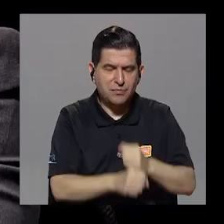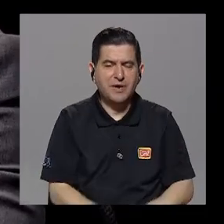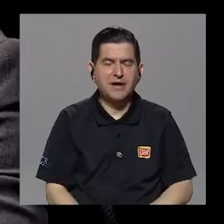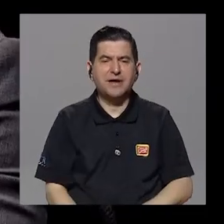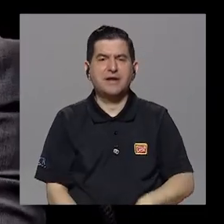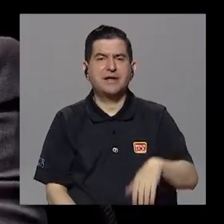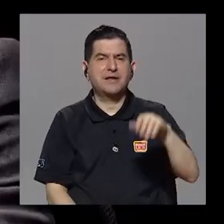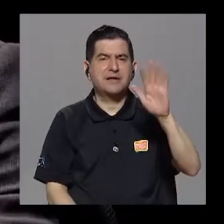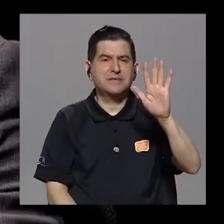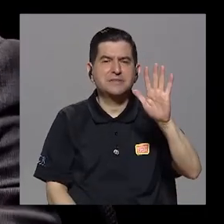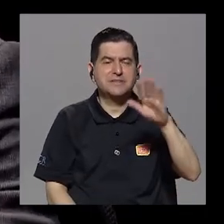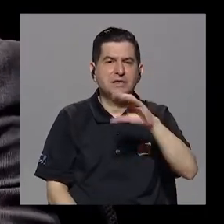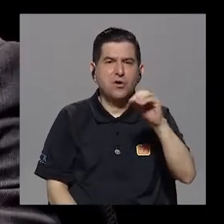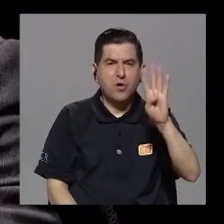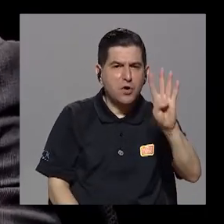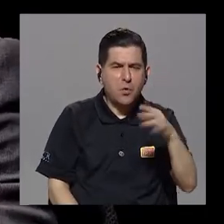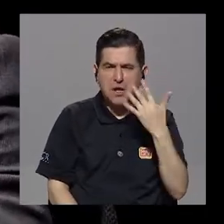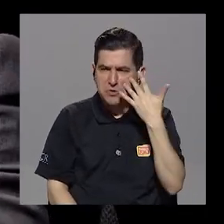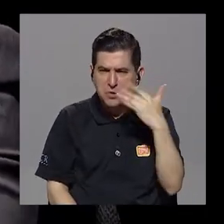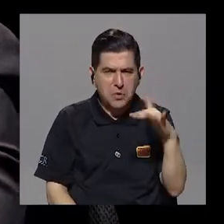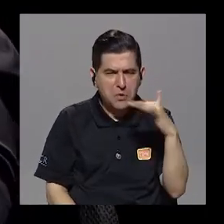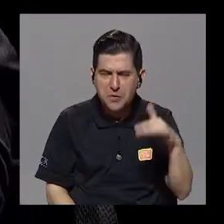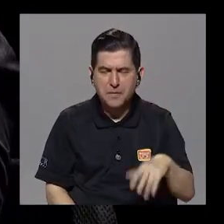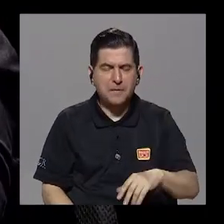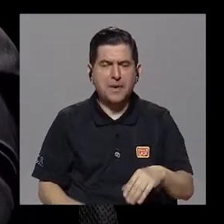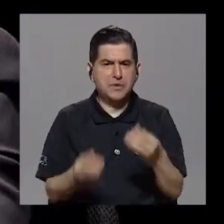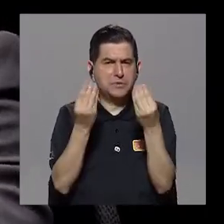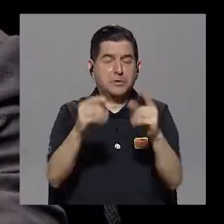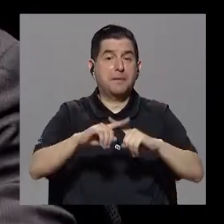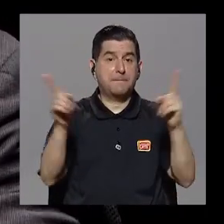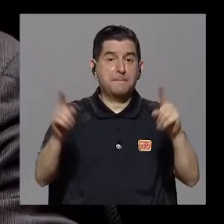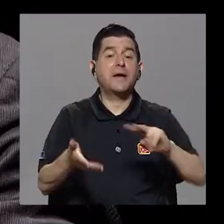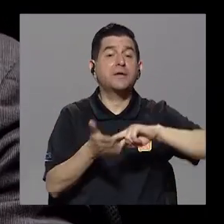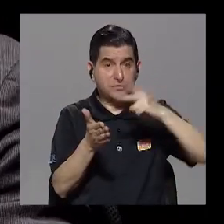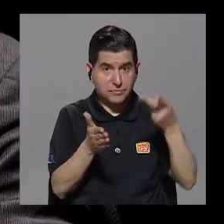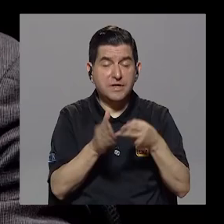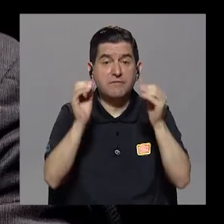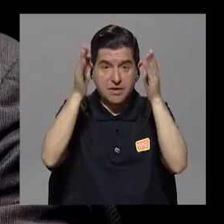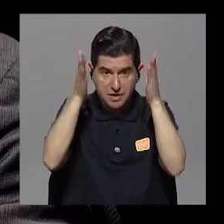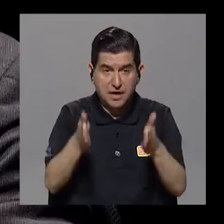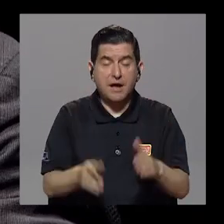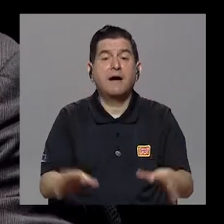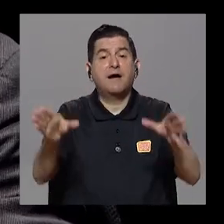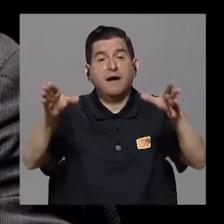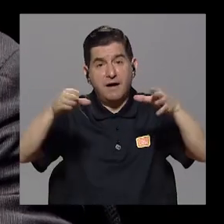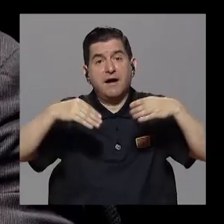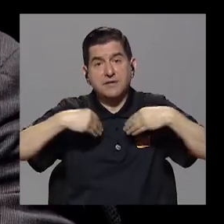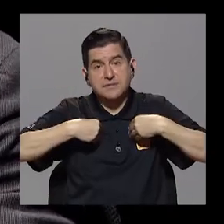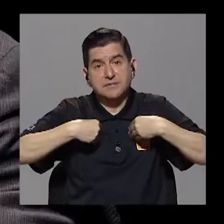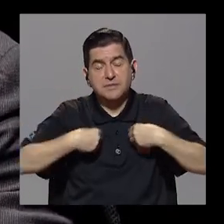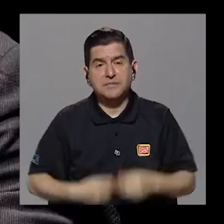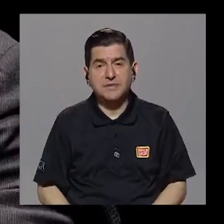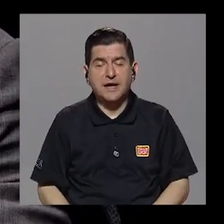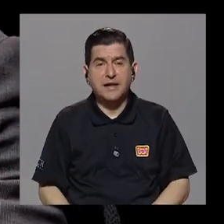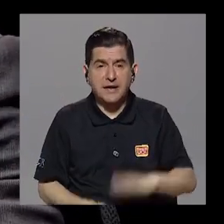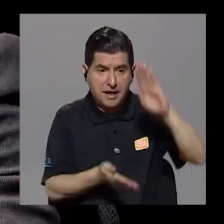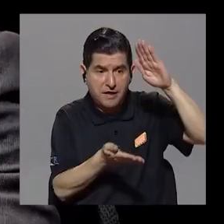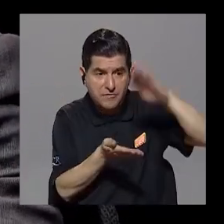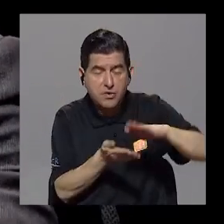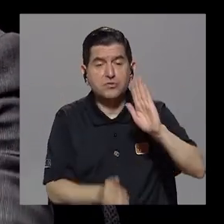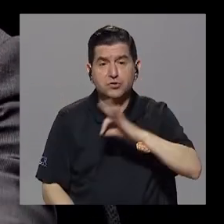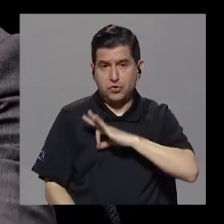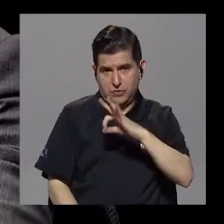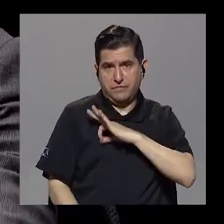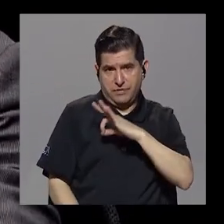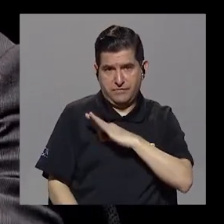resumirlo, 5 y 4, que no parece mucho, pero entonces implica que los maestros deberían aceptar una reducción